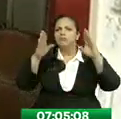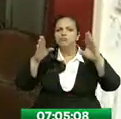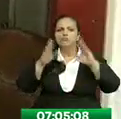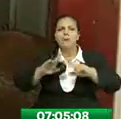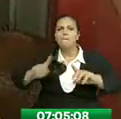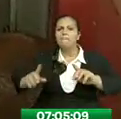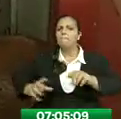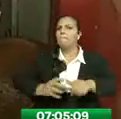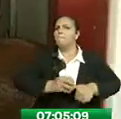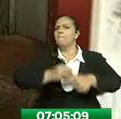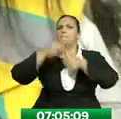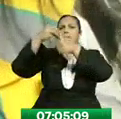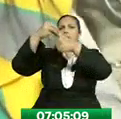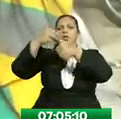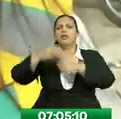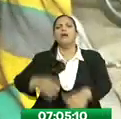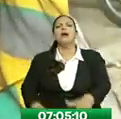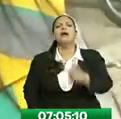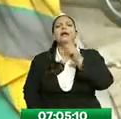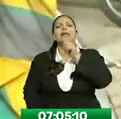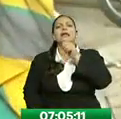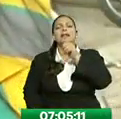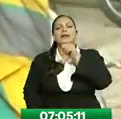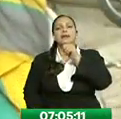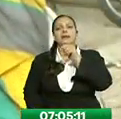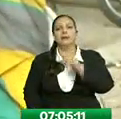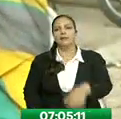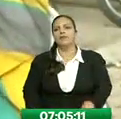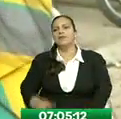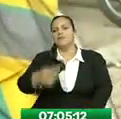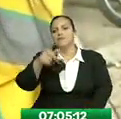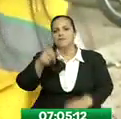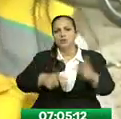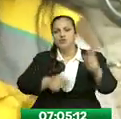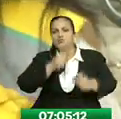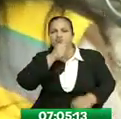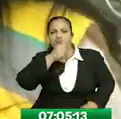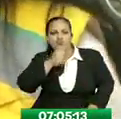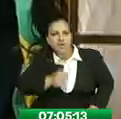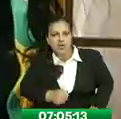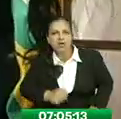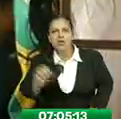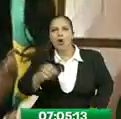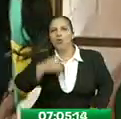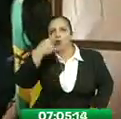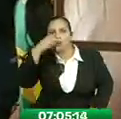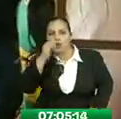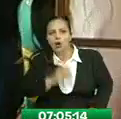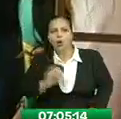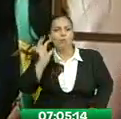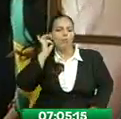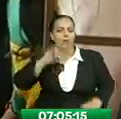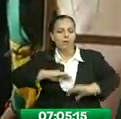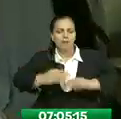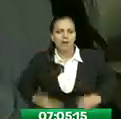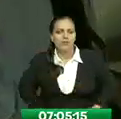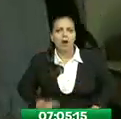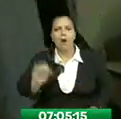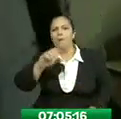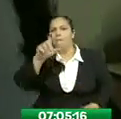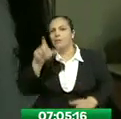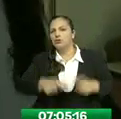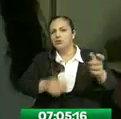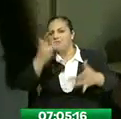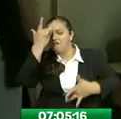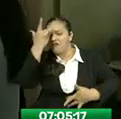el gobierno central. No deben automedicarse, sino ir al centro de salud más cercano. Dentro del mismo recorrido, la